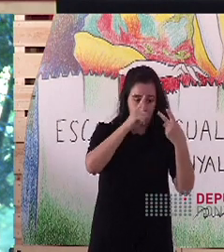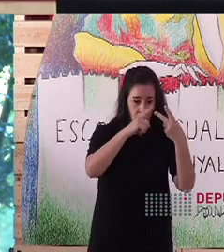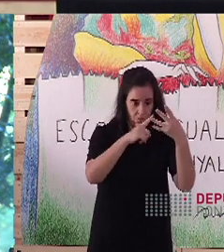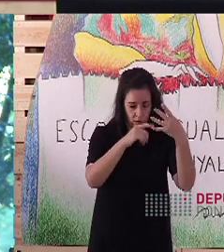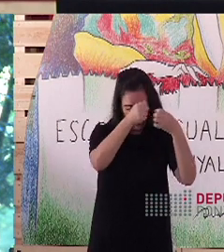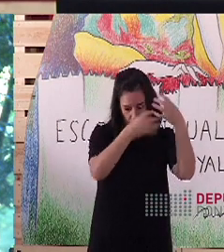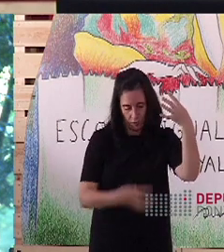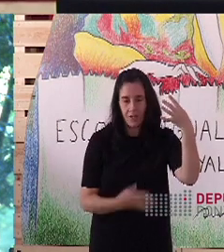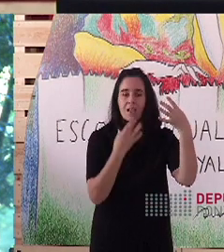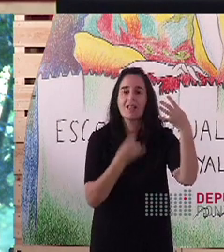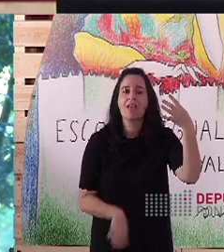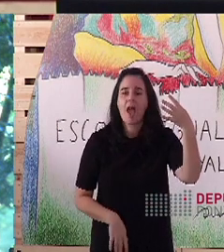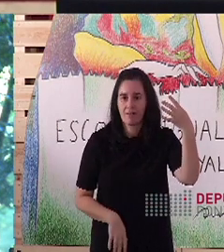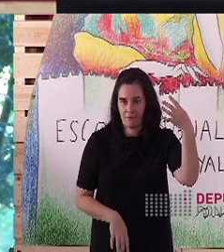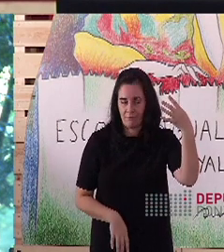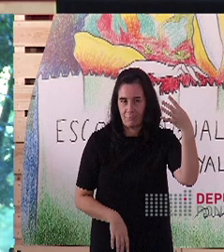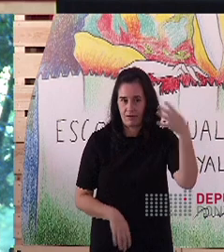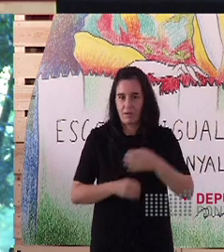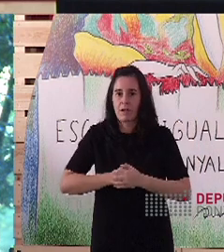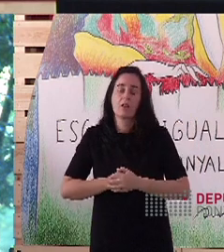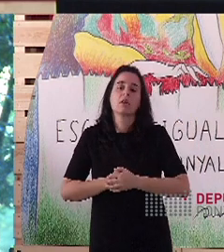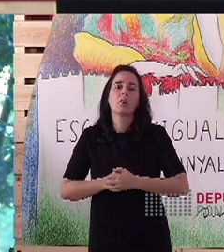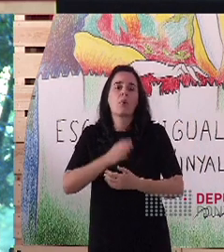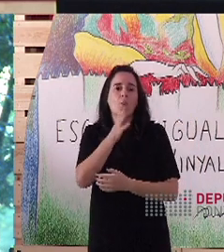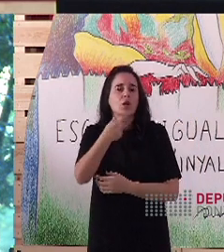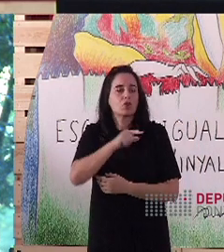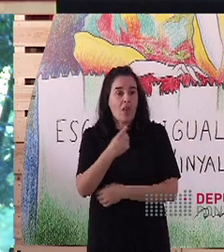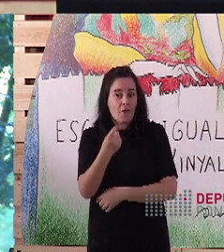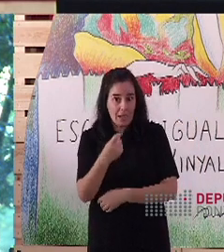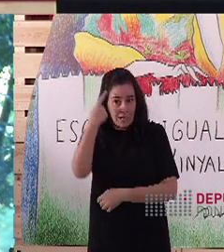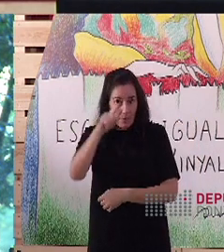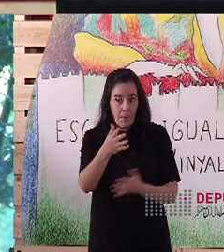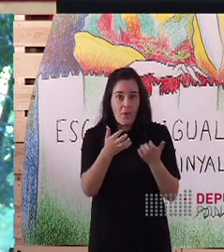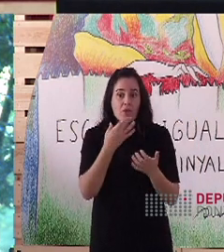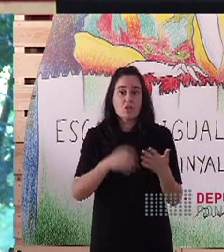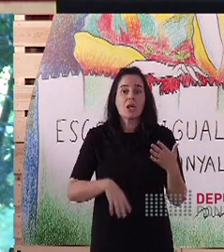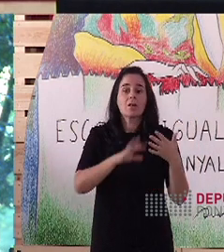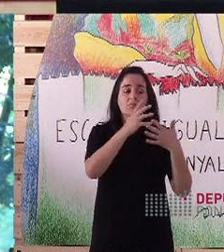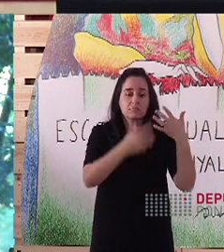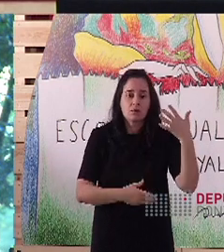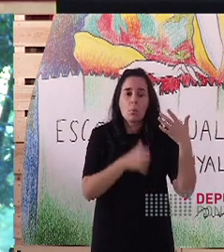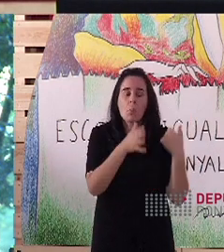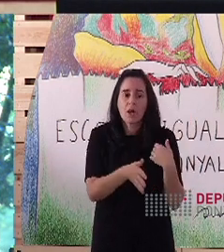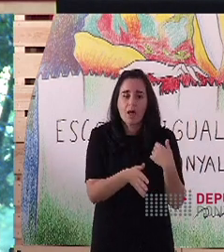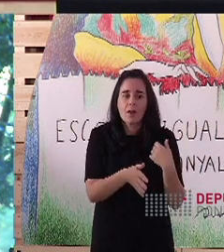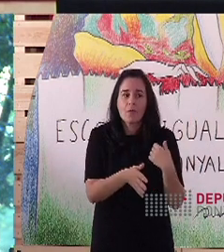obtiene beneficios de esta industria. ¿Por qué lo necesitamos? Porque si se quisieran